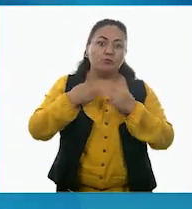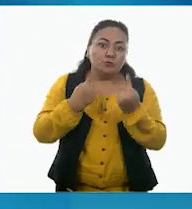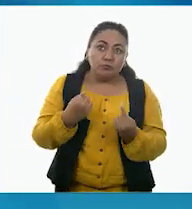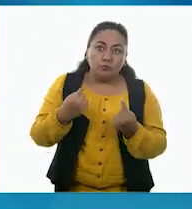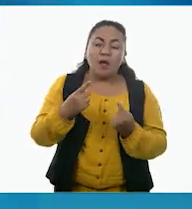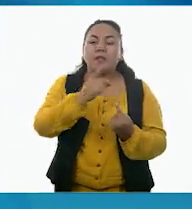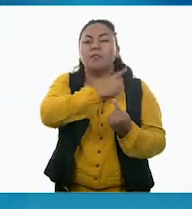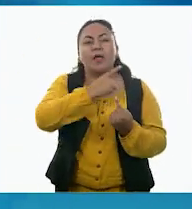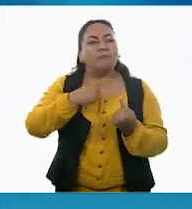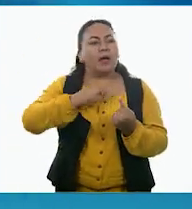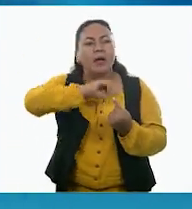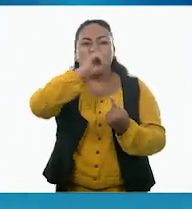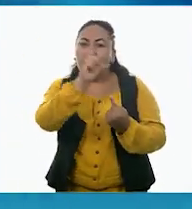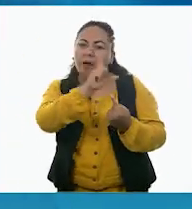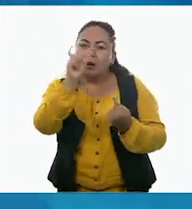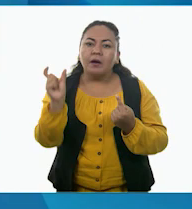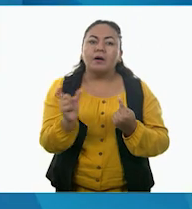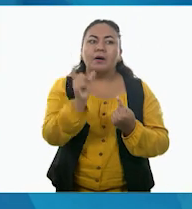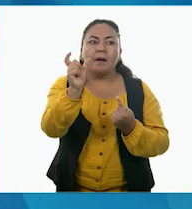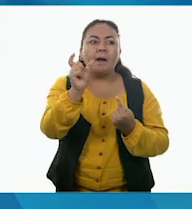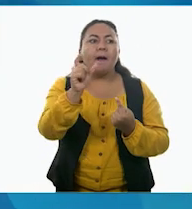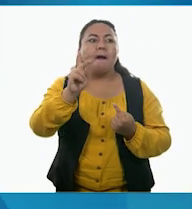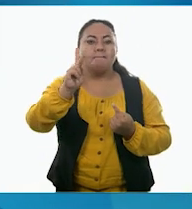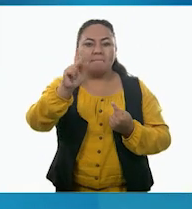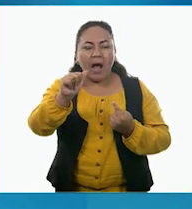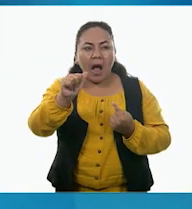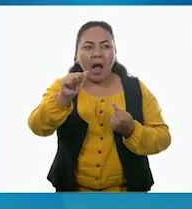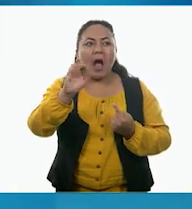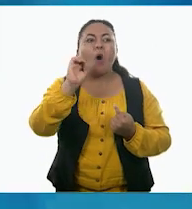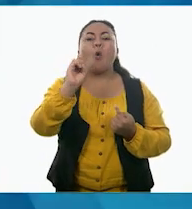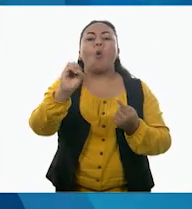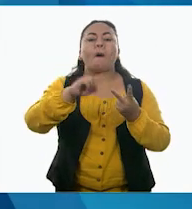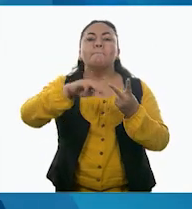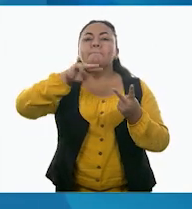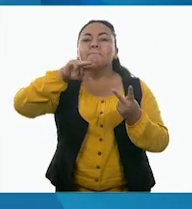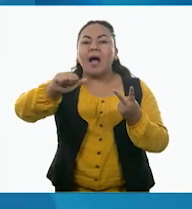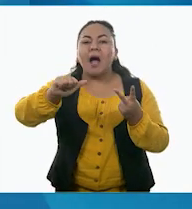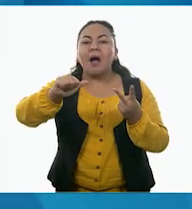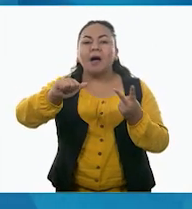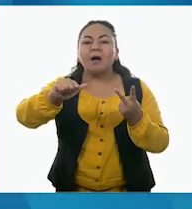ir acompañado de la palabra pa o ma. Ajá.